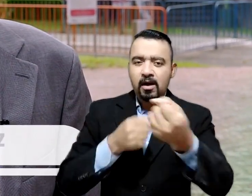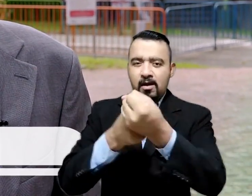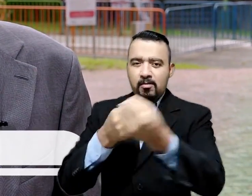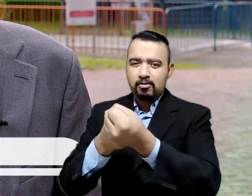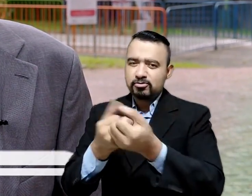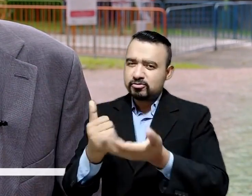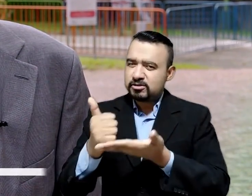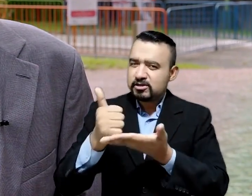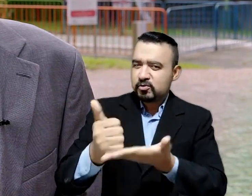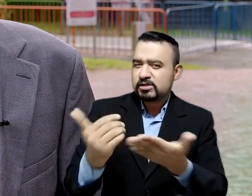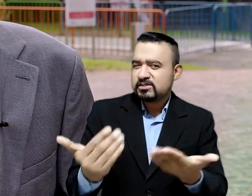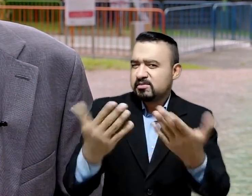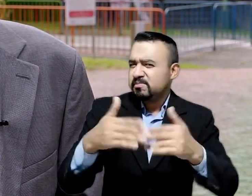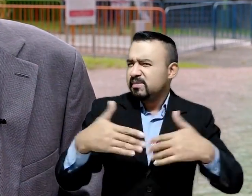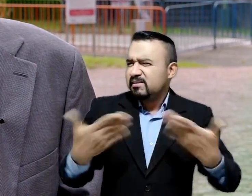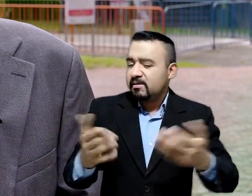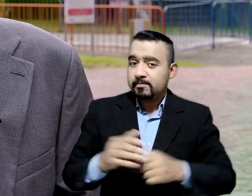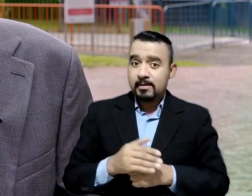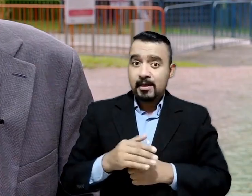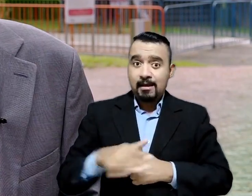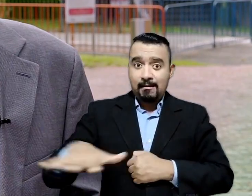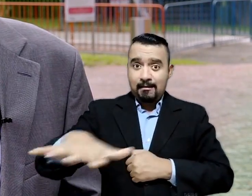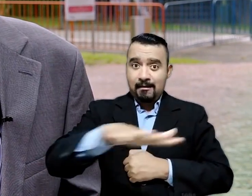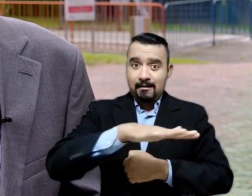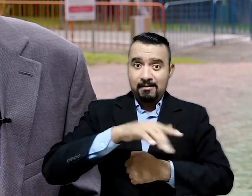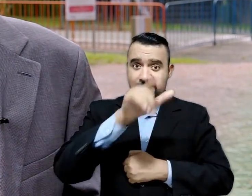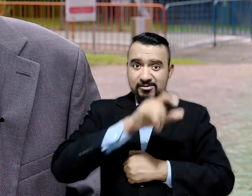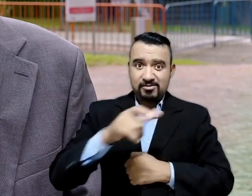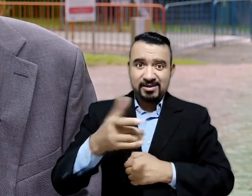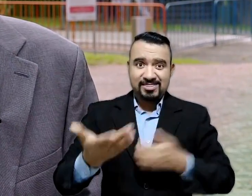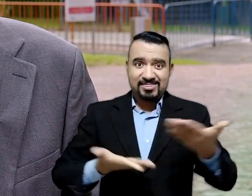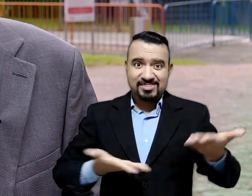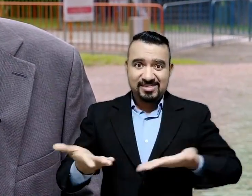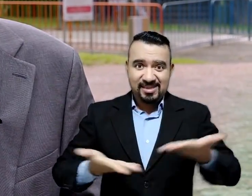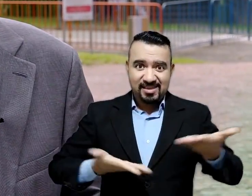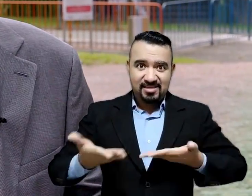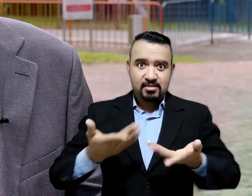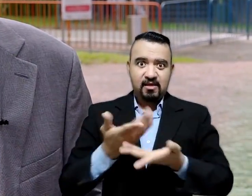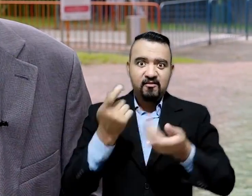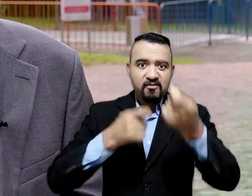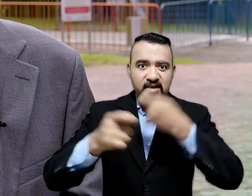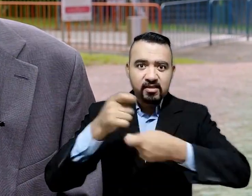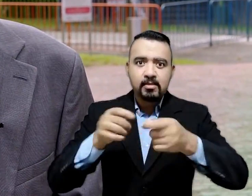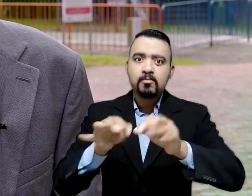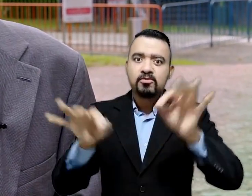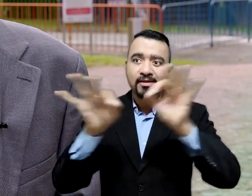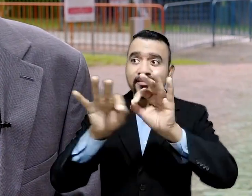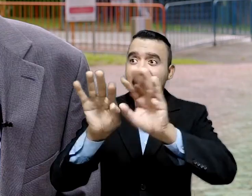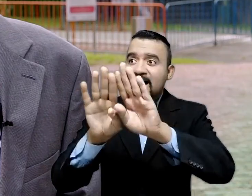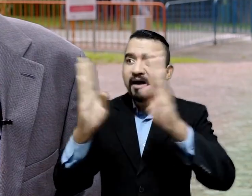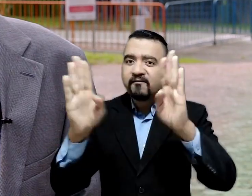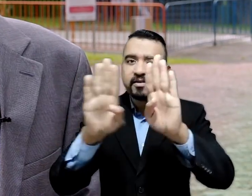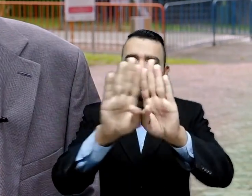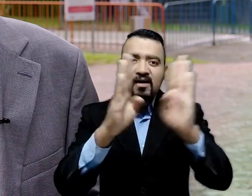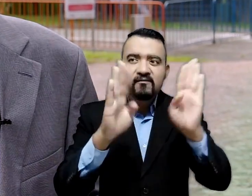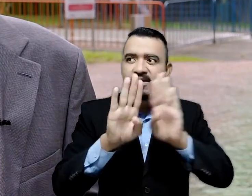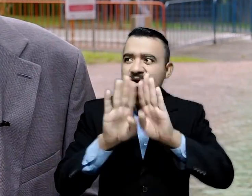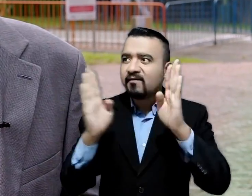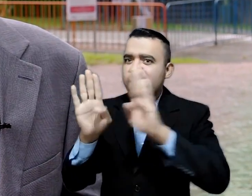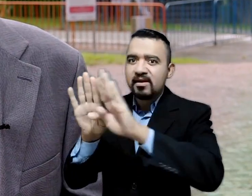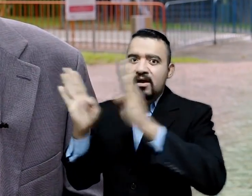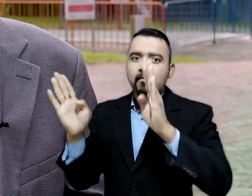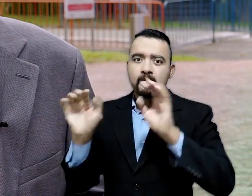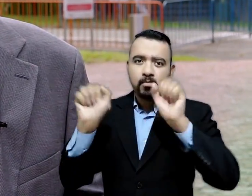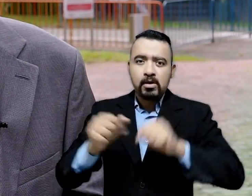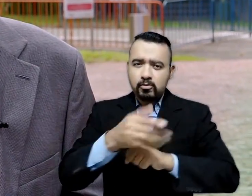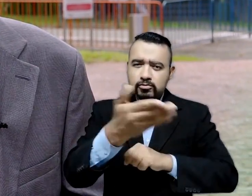con nuestro territorio. Envigado, compra en Envigado, envigadeño, compra en nuestro municipio. Acá tenemos todo para